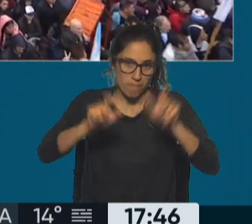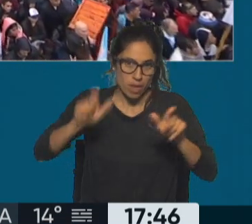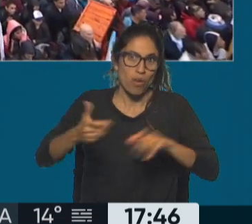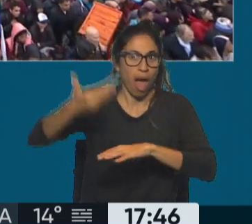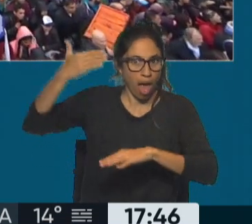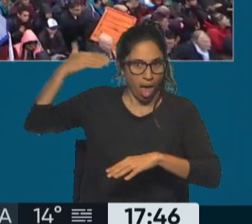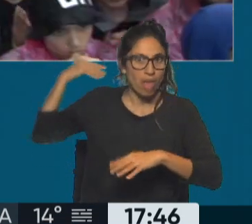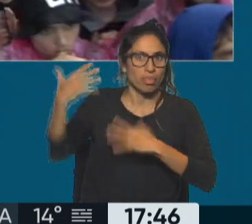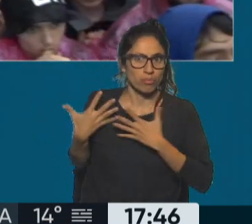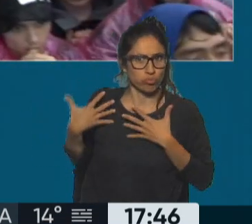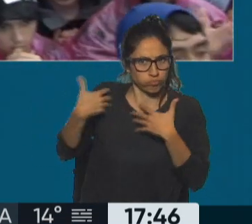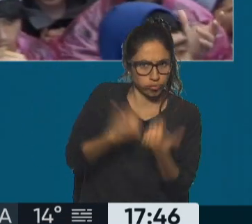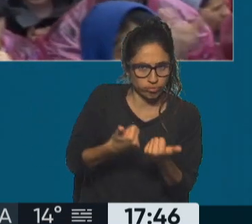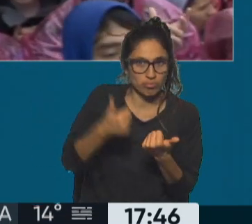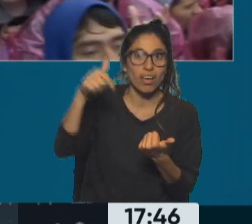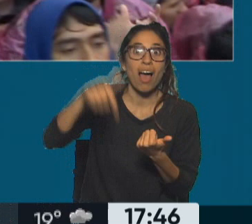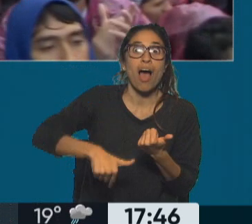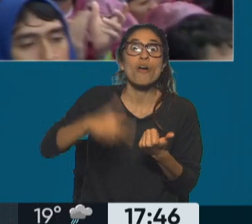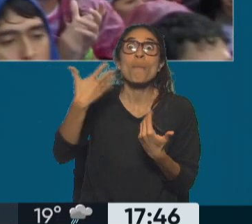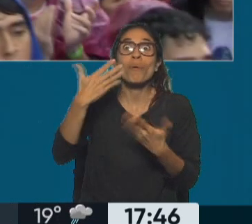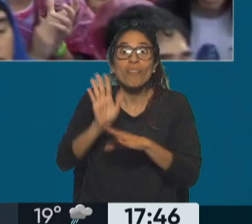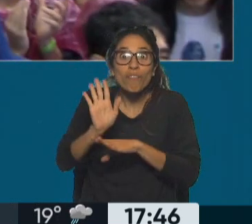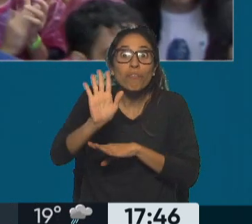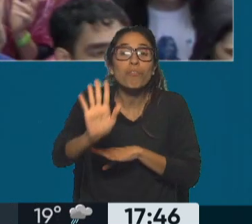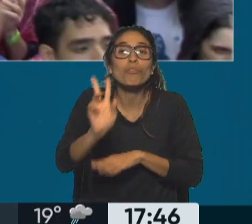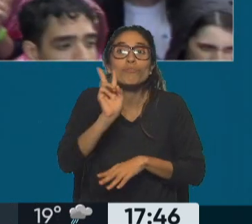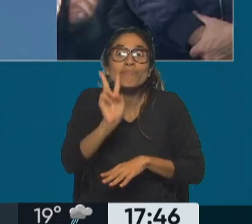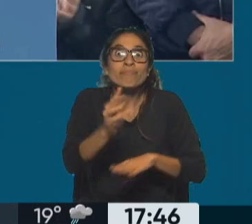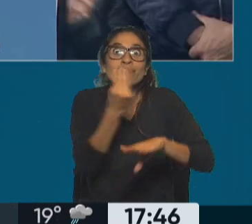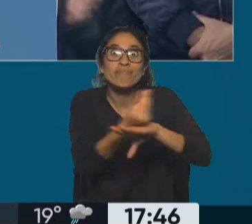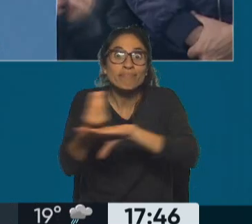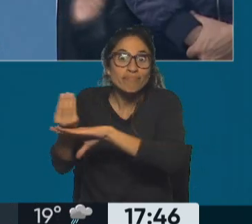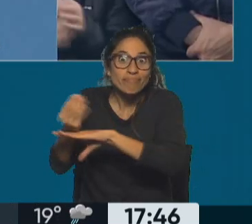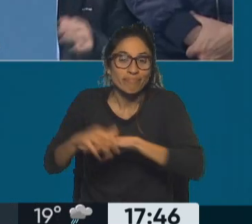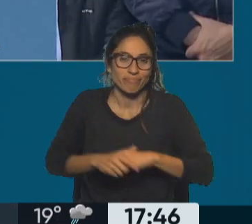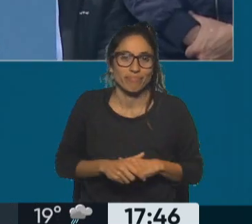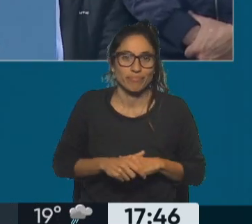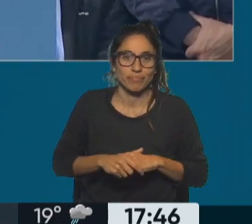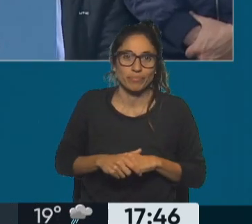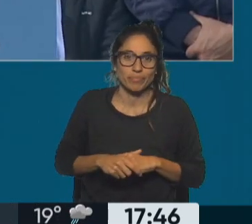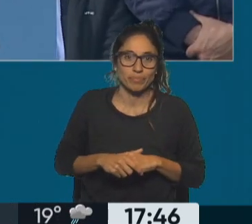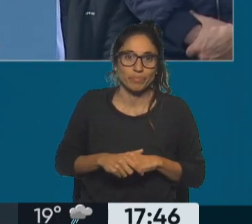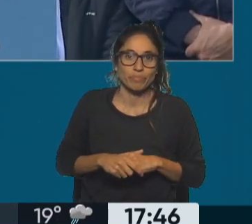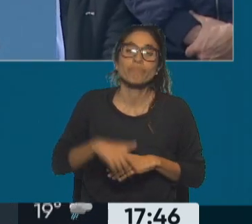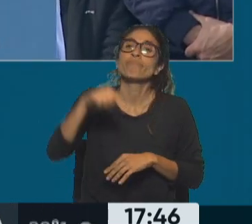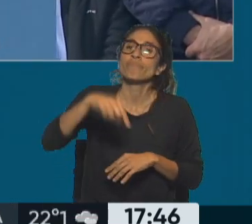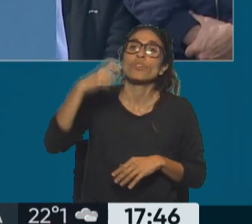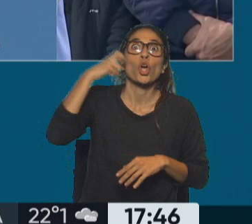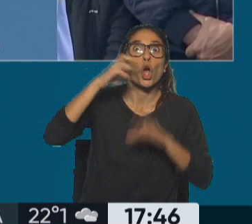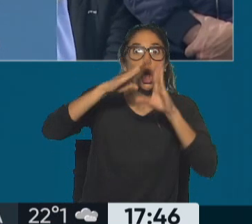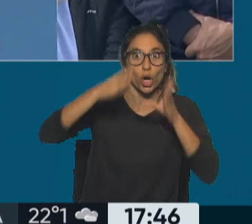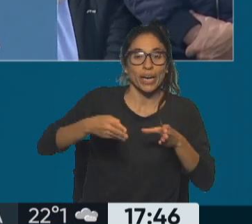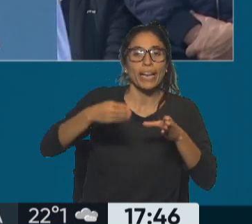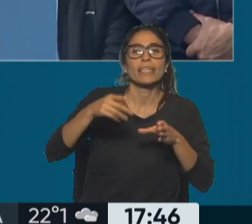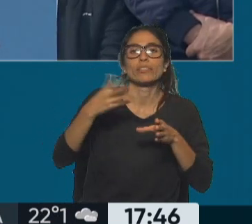que, bueno, venimos con este debate en el Congreso que va a mejorar la jubilación, a incorporar a las jubilaciones a más de